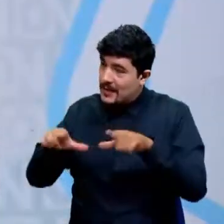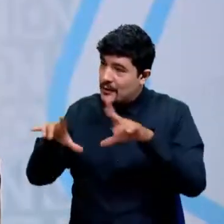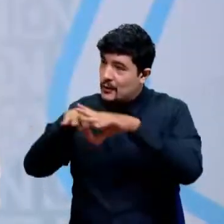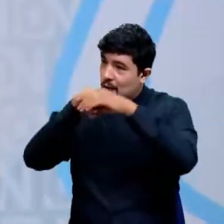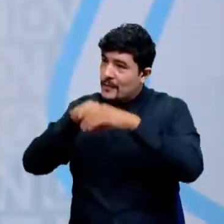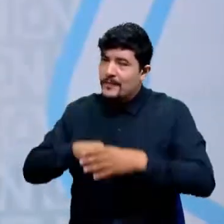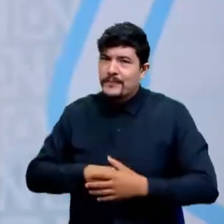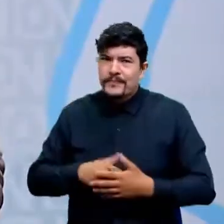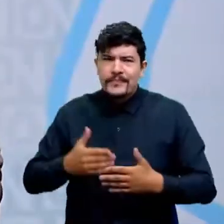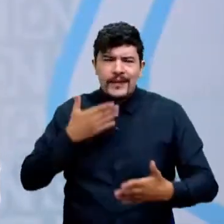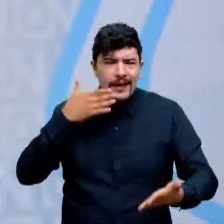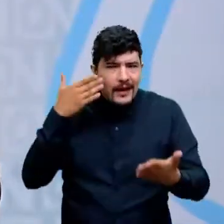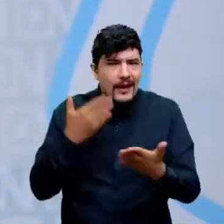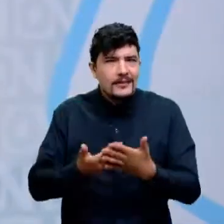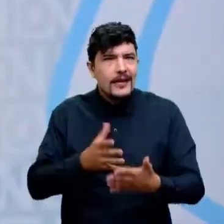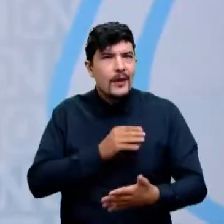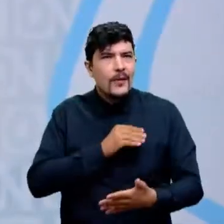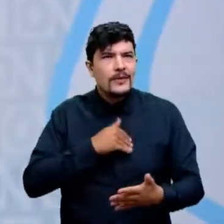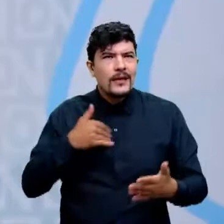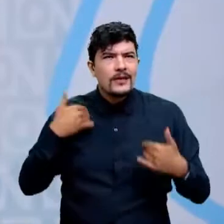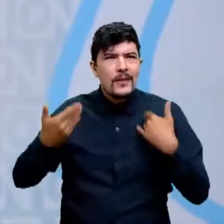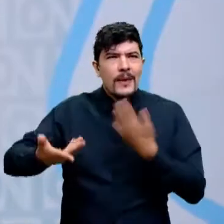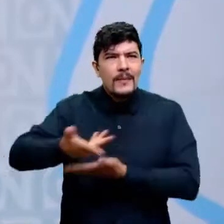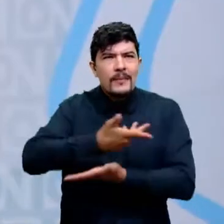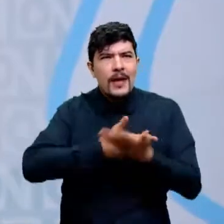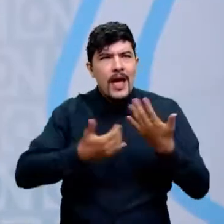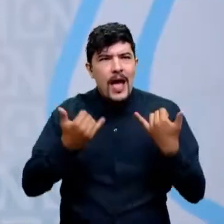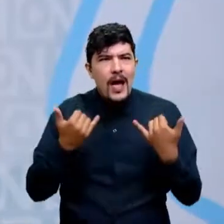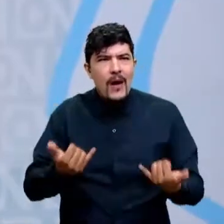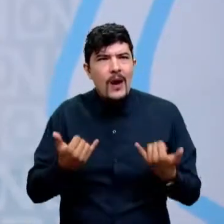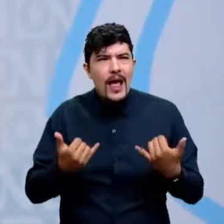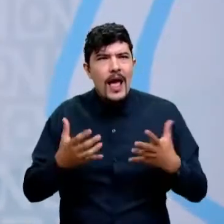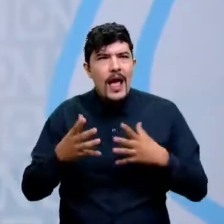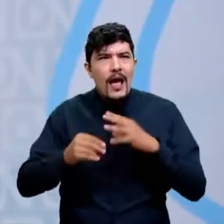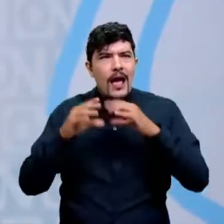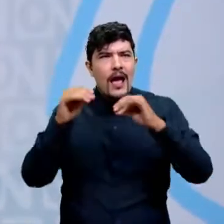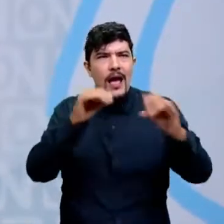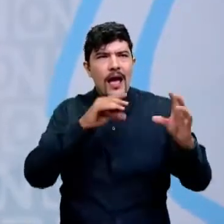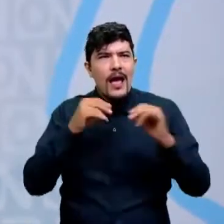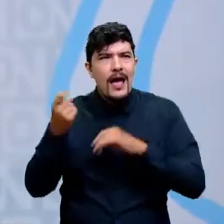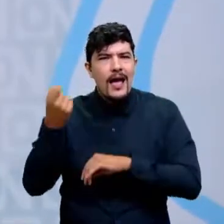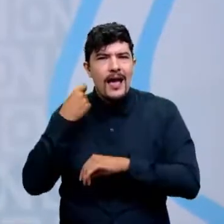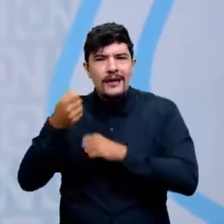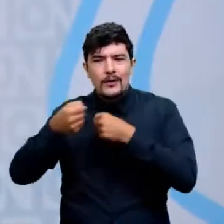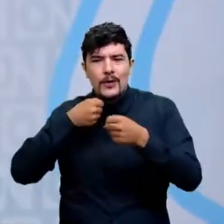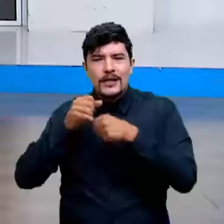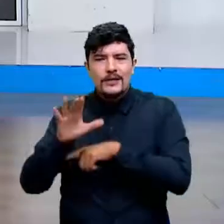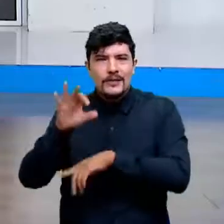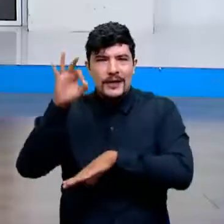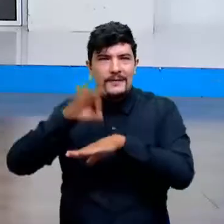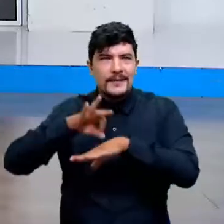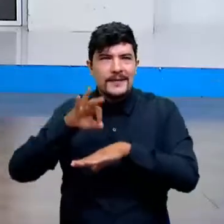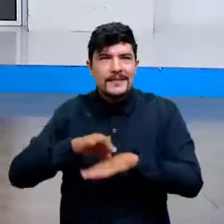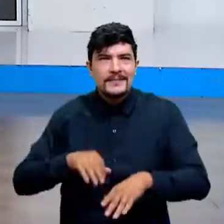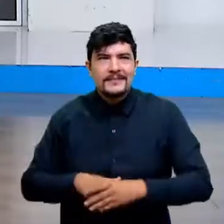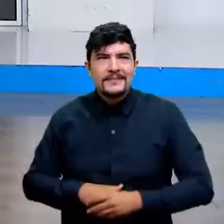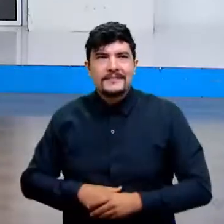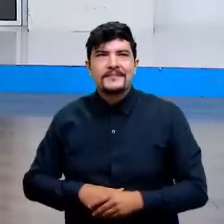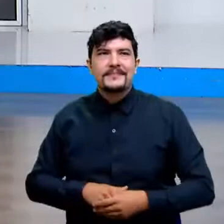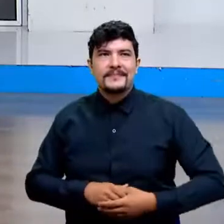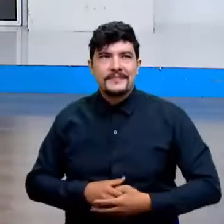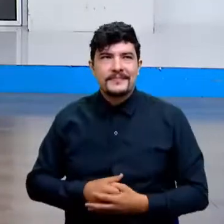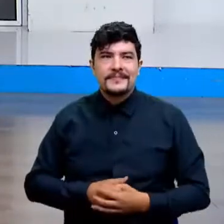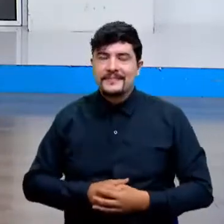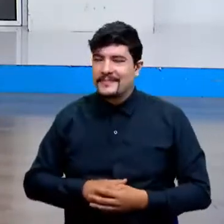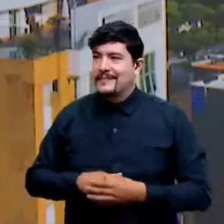muy contento de estar acá con ustedes compartiendo las últimas noticias de la fundación. Bueno, me encanta porque, bueno, Erickson